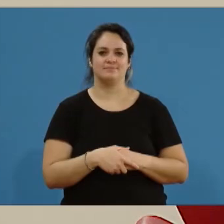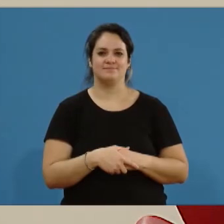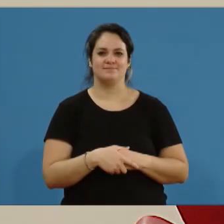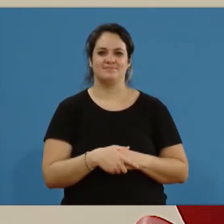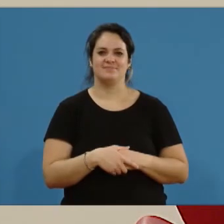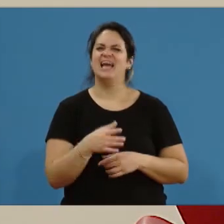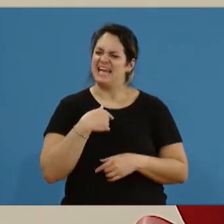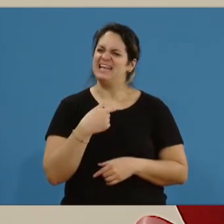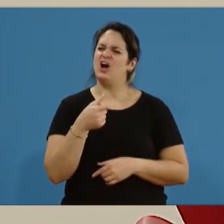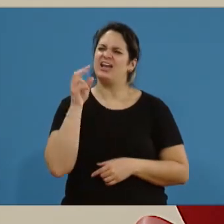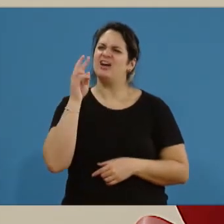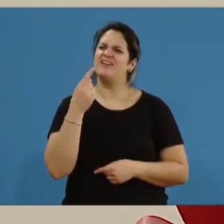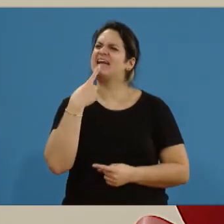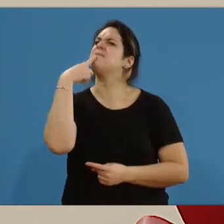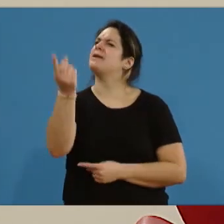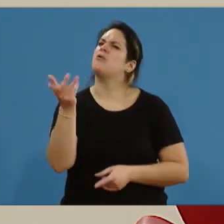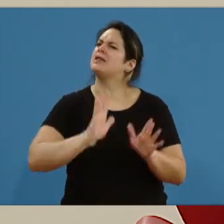¡Que te quiero hacer una pregunta!